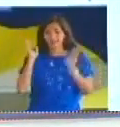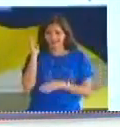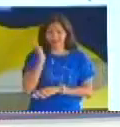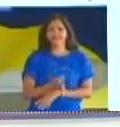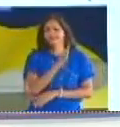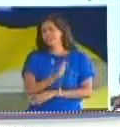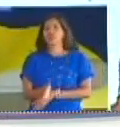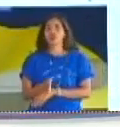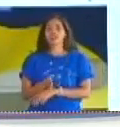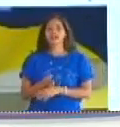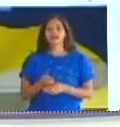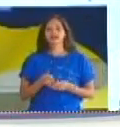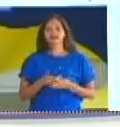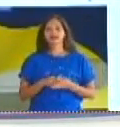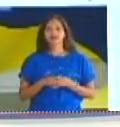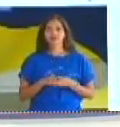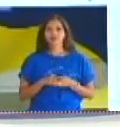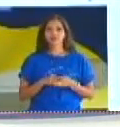sanciones,